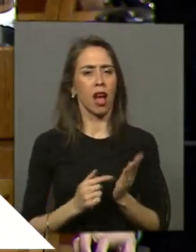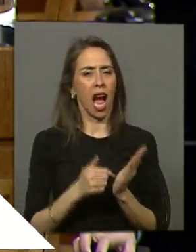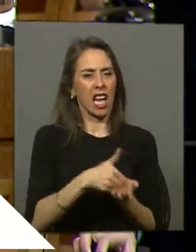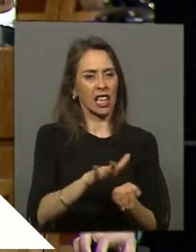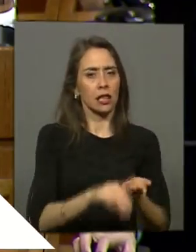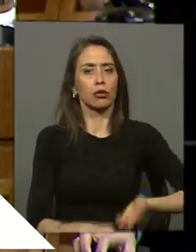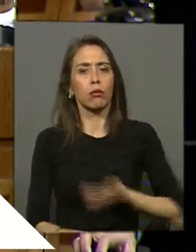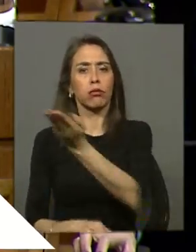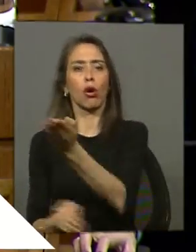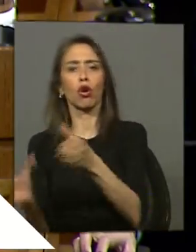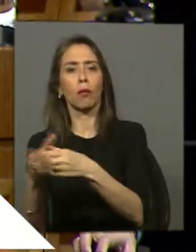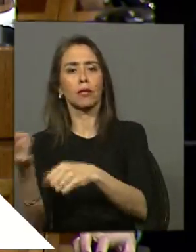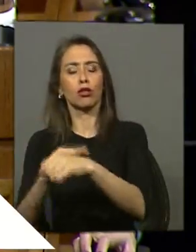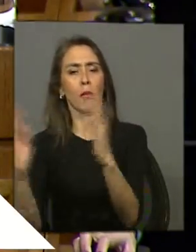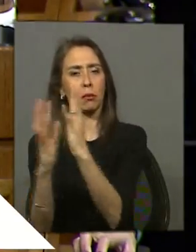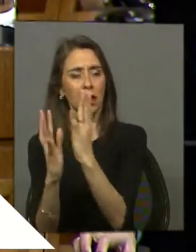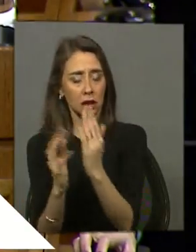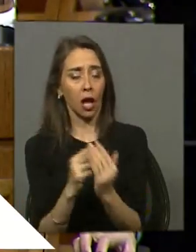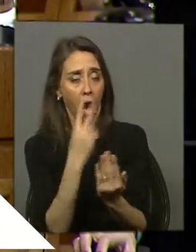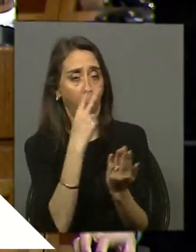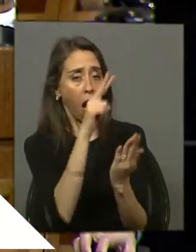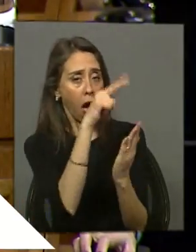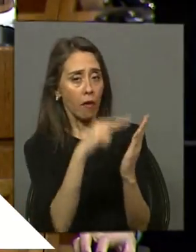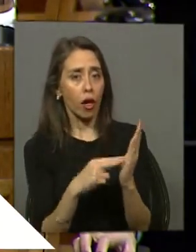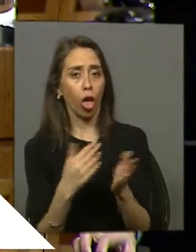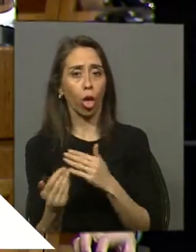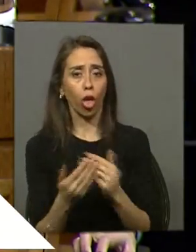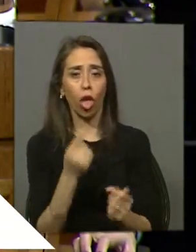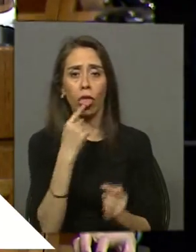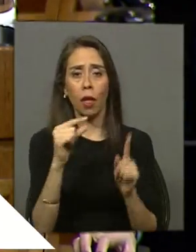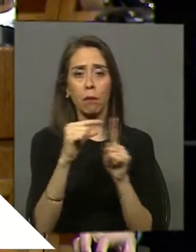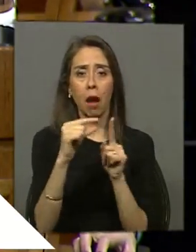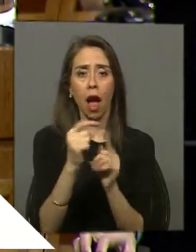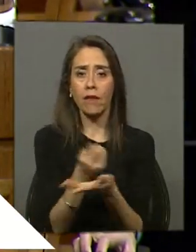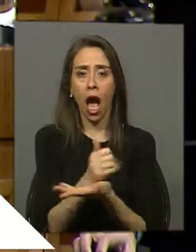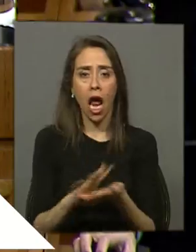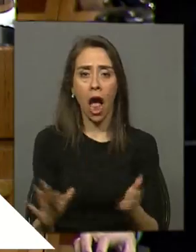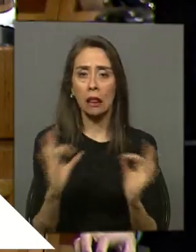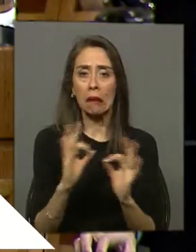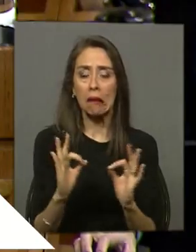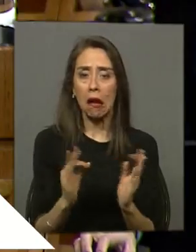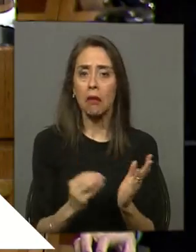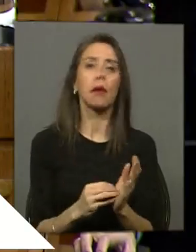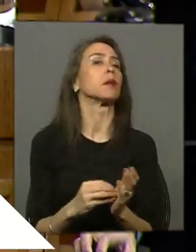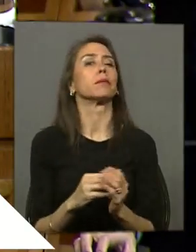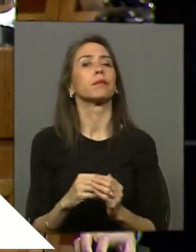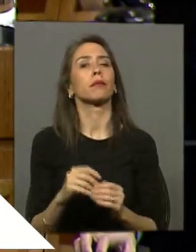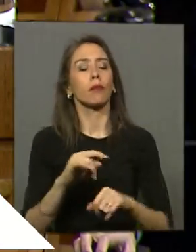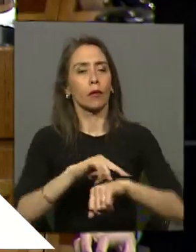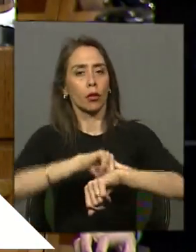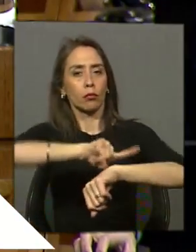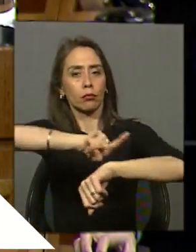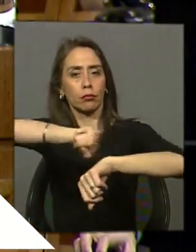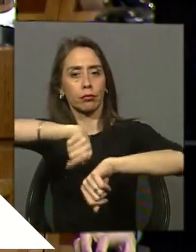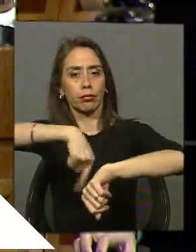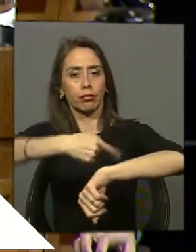la gratuidad. No veo el que después de un cierto tiempo o